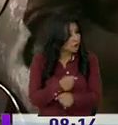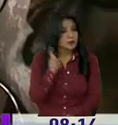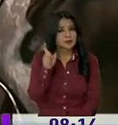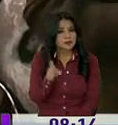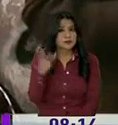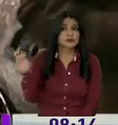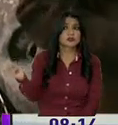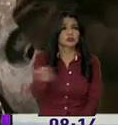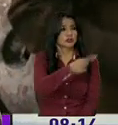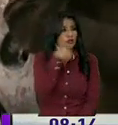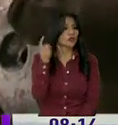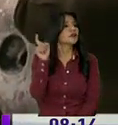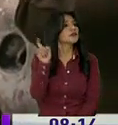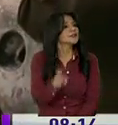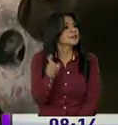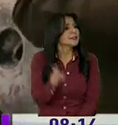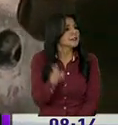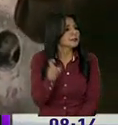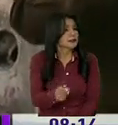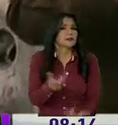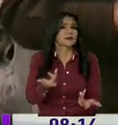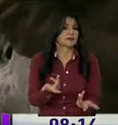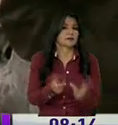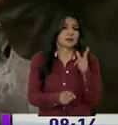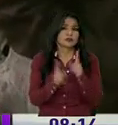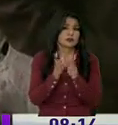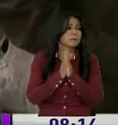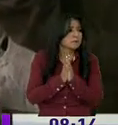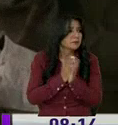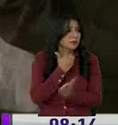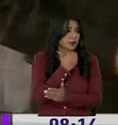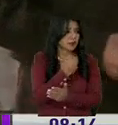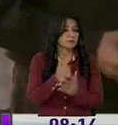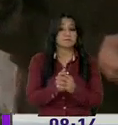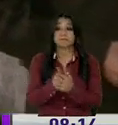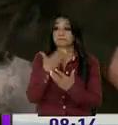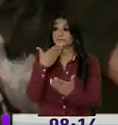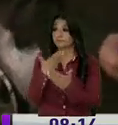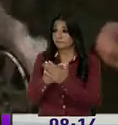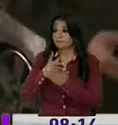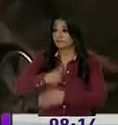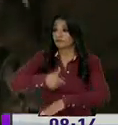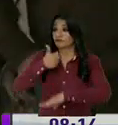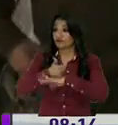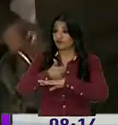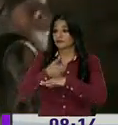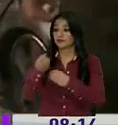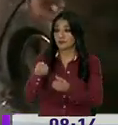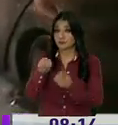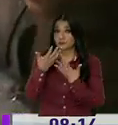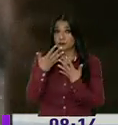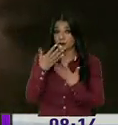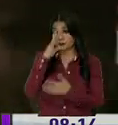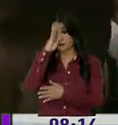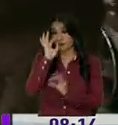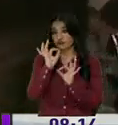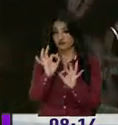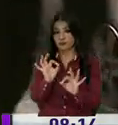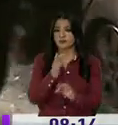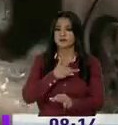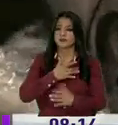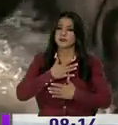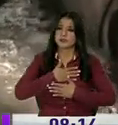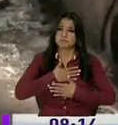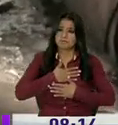sector requiere con tanta necesidad. Perfecto, muchísimas gracias, coronel, por esa información. Realmente lamentables